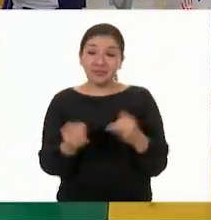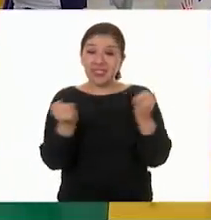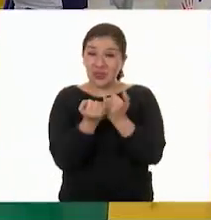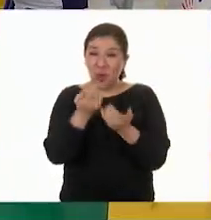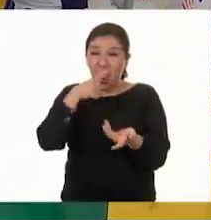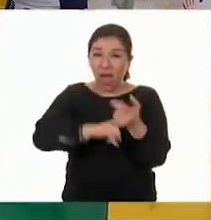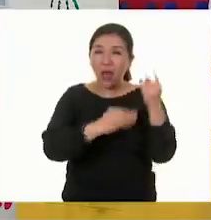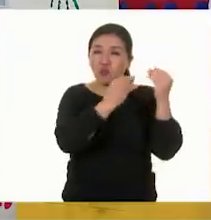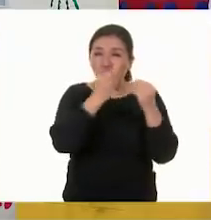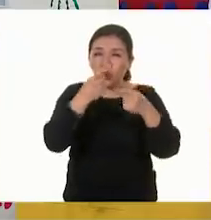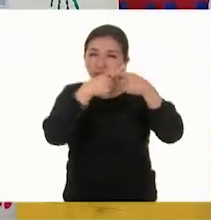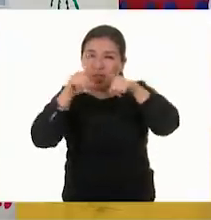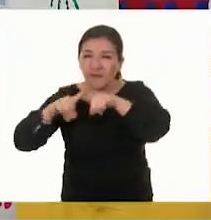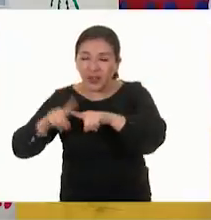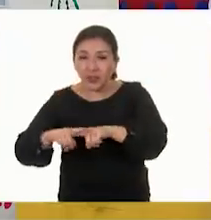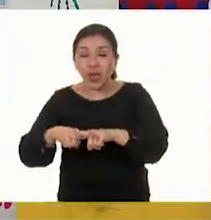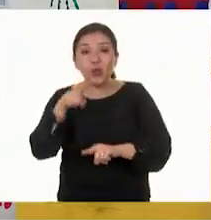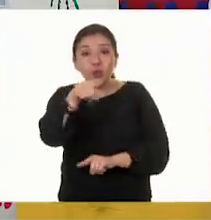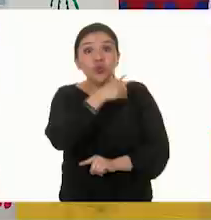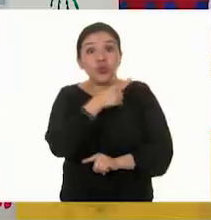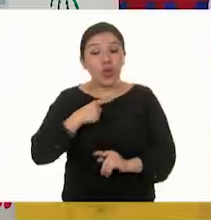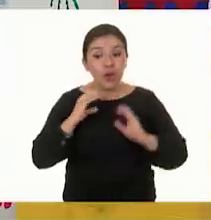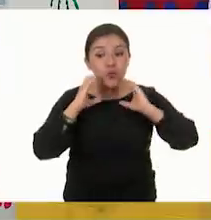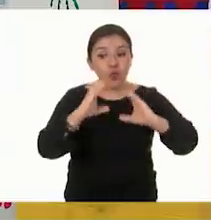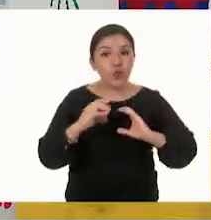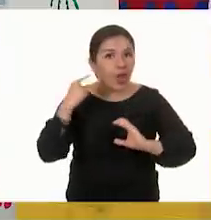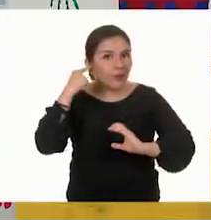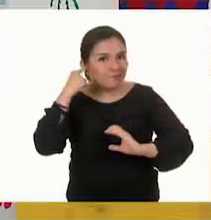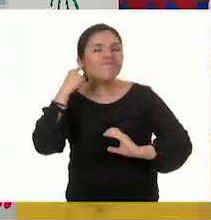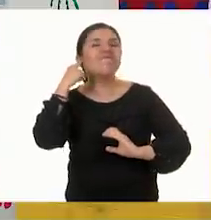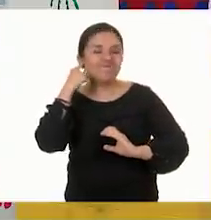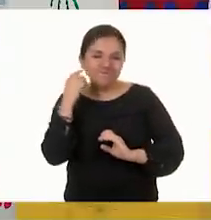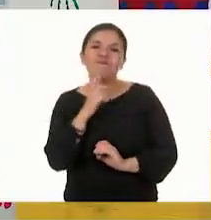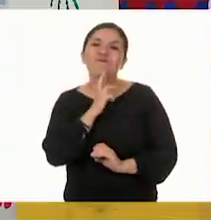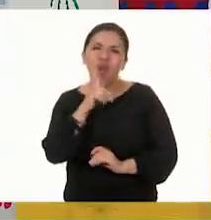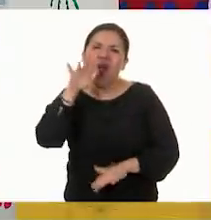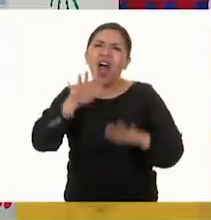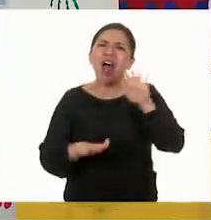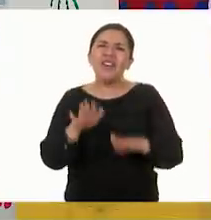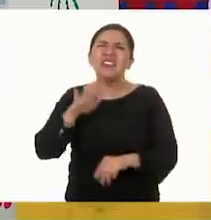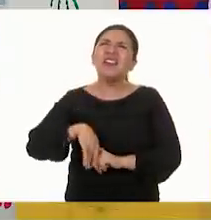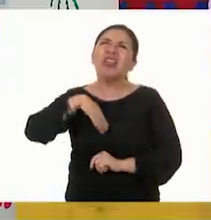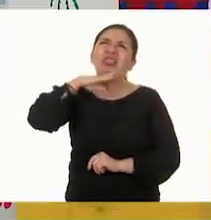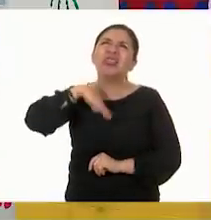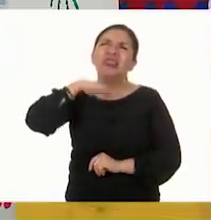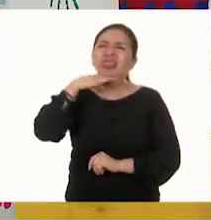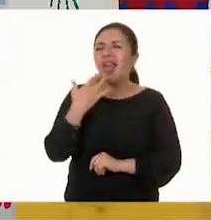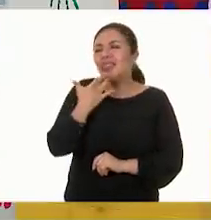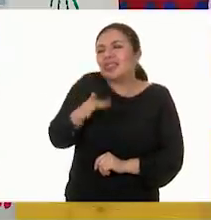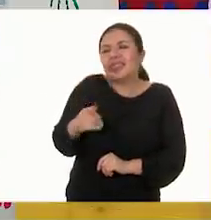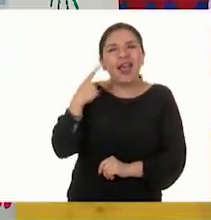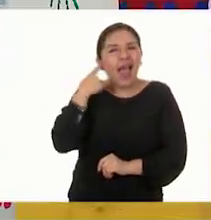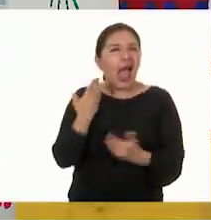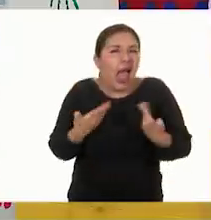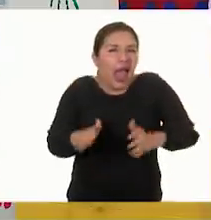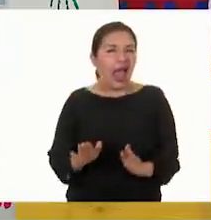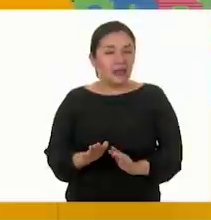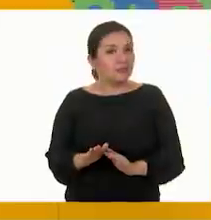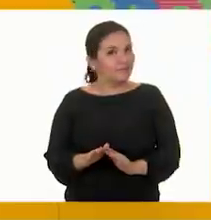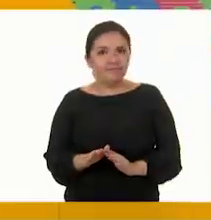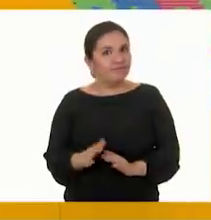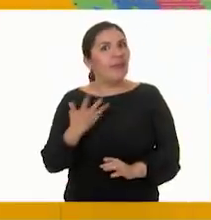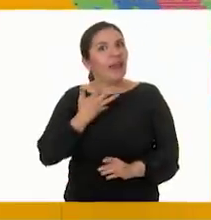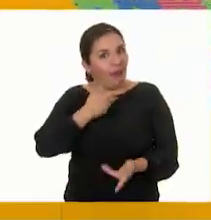muchas partes, creo que los cuidados deberían de ser mejor. Y a veces no le damos el cuidado que merece. Sí, a veces no le